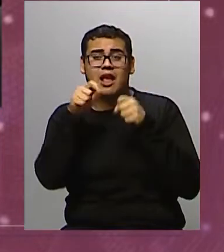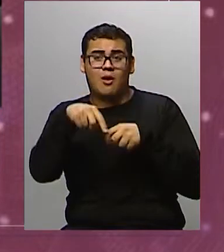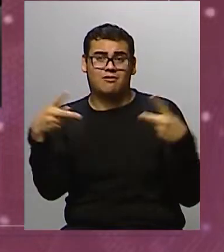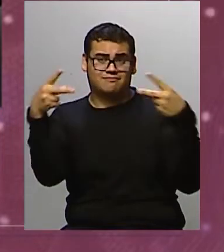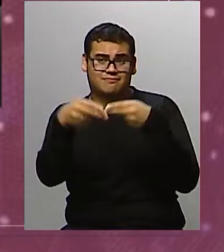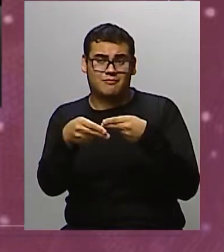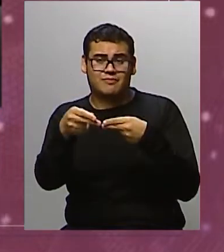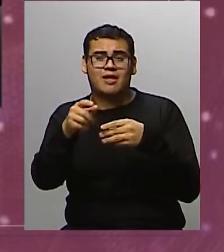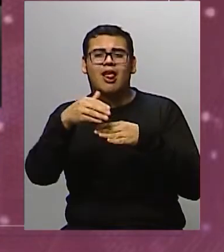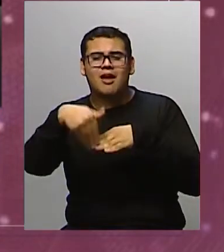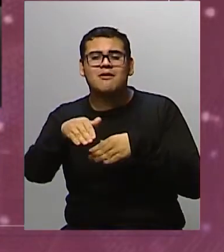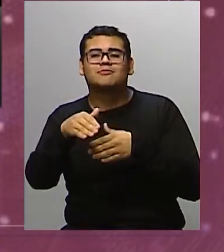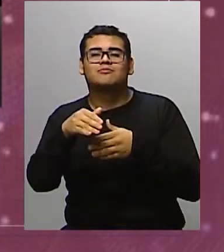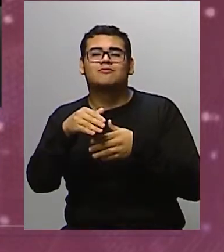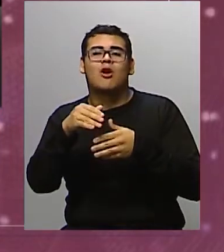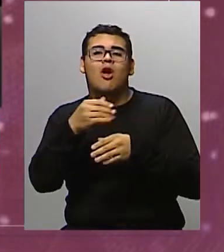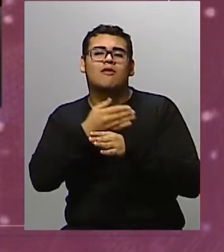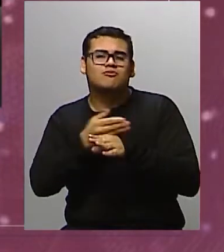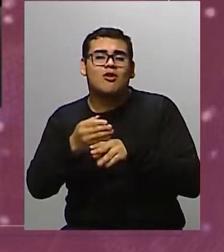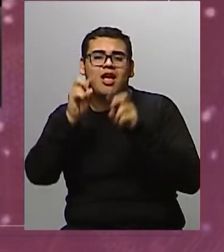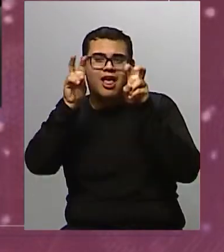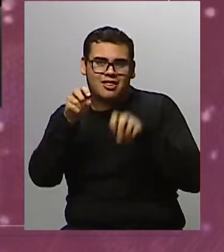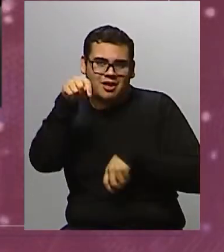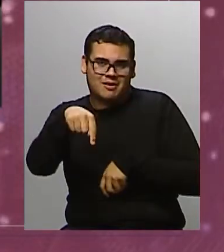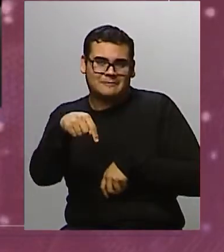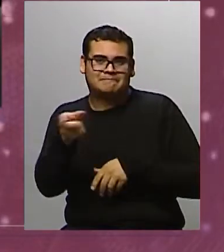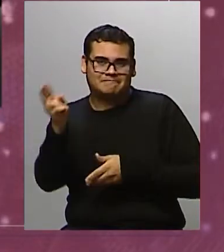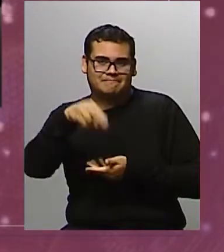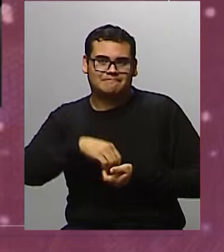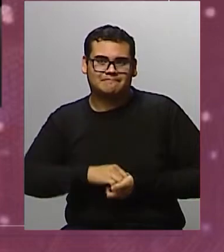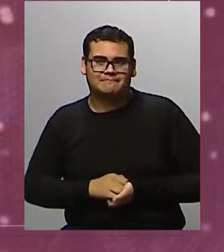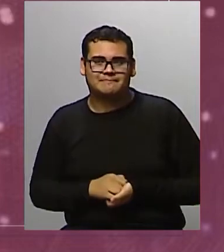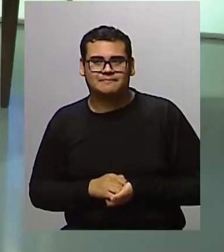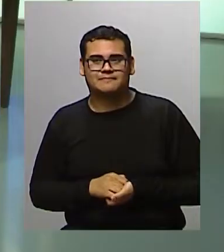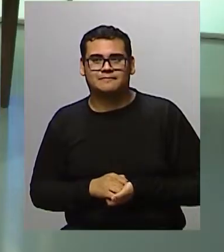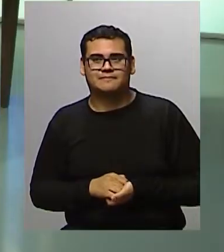de la importancia de los humedales aquí en el 30 de la TDA. Ya regresamos.